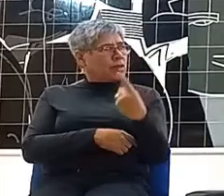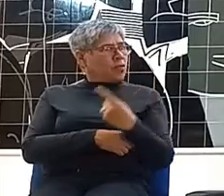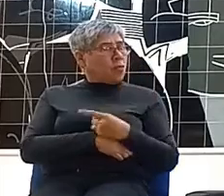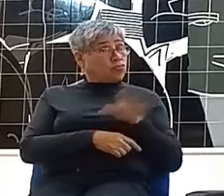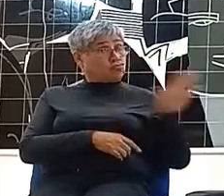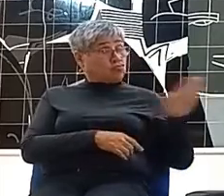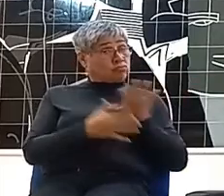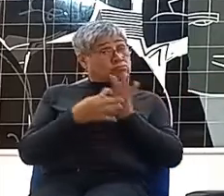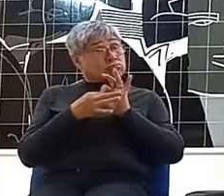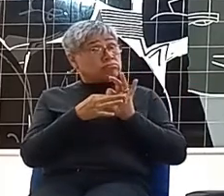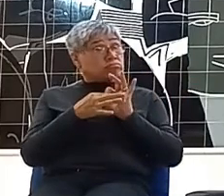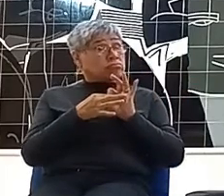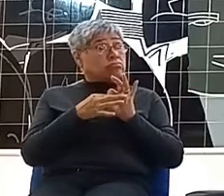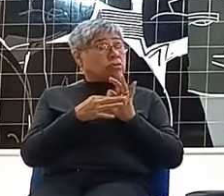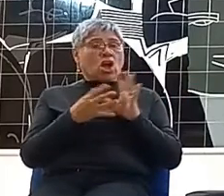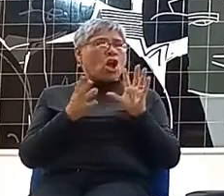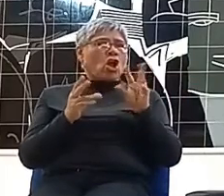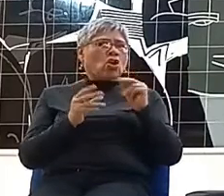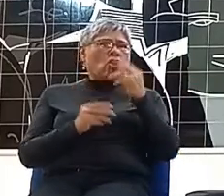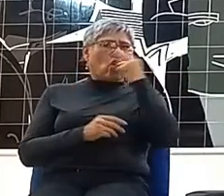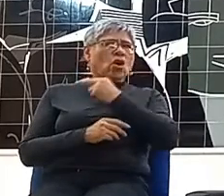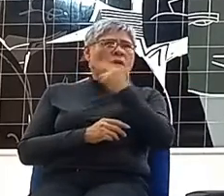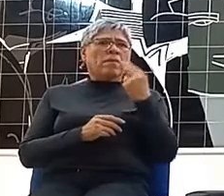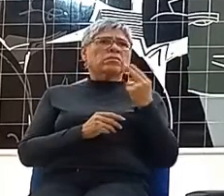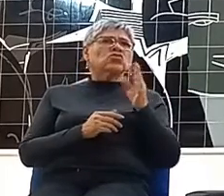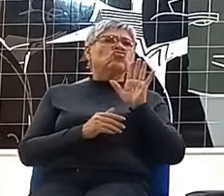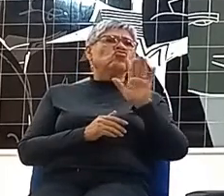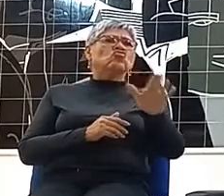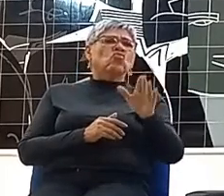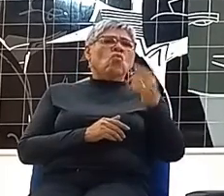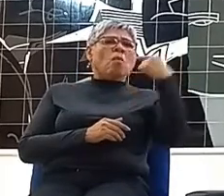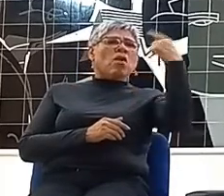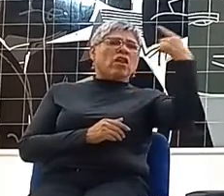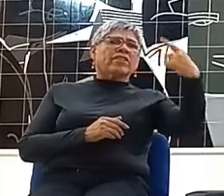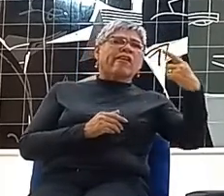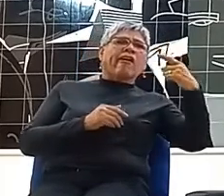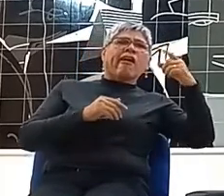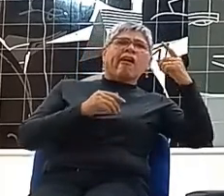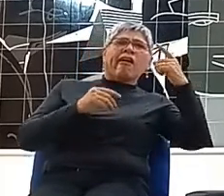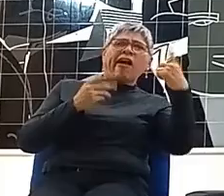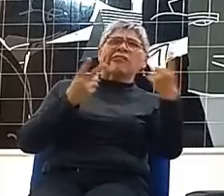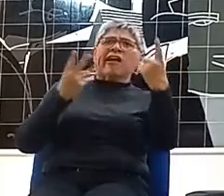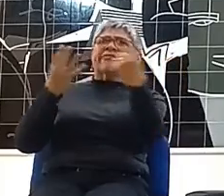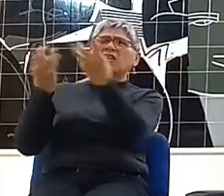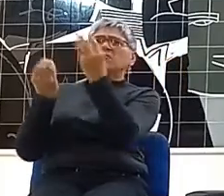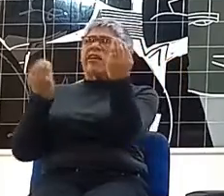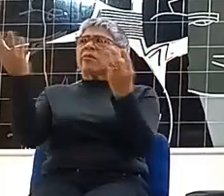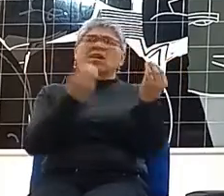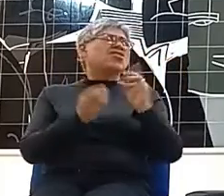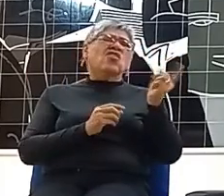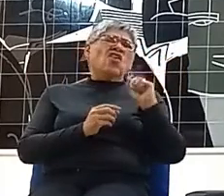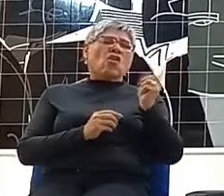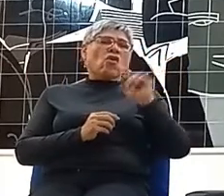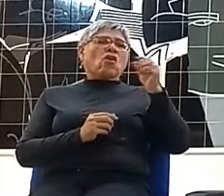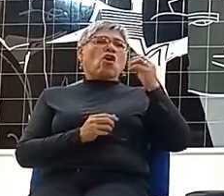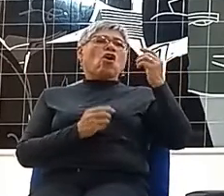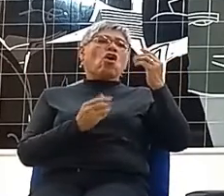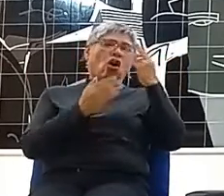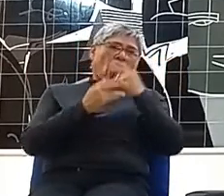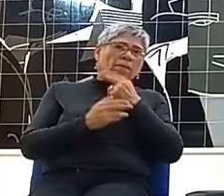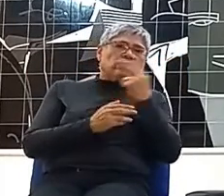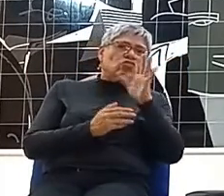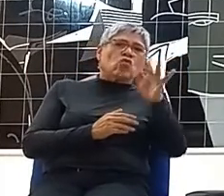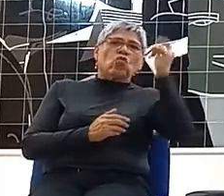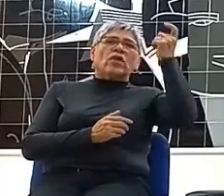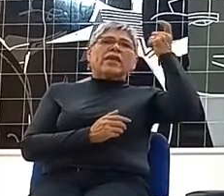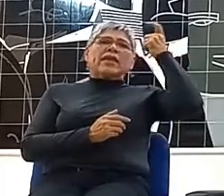quiero decir, no compromisos de partido, ni mucho menos, sino compromisos intelectuales propios